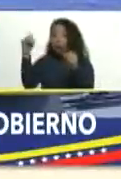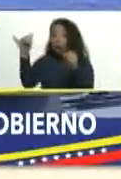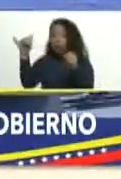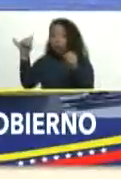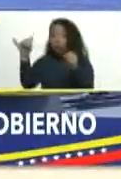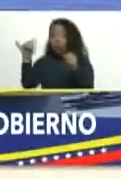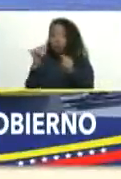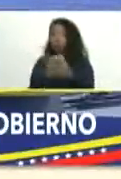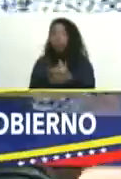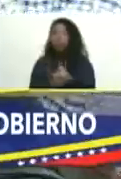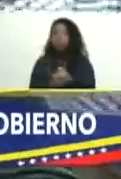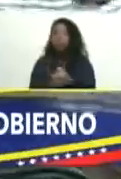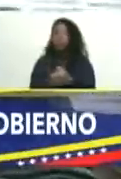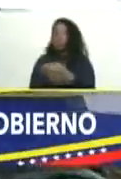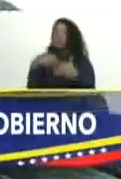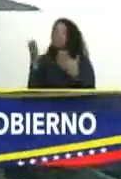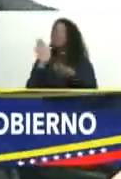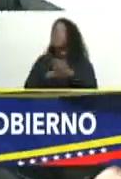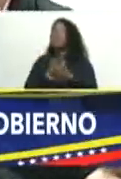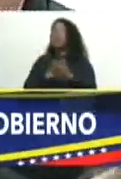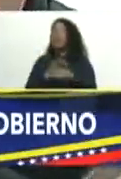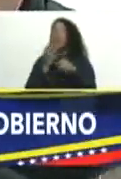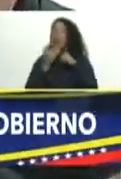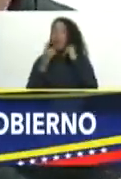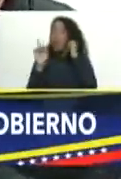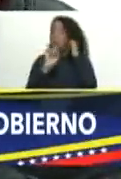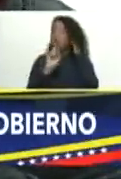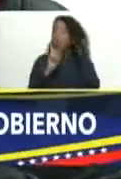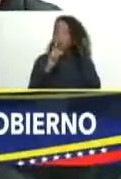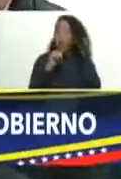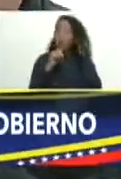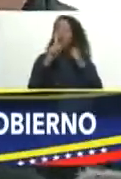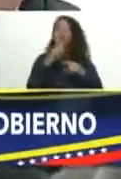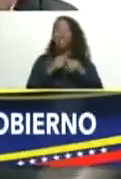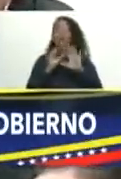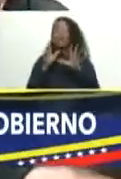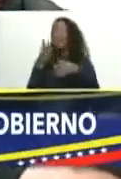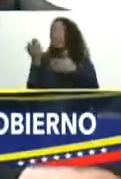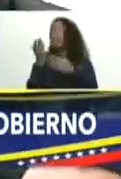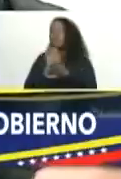¿Ah? ¿Qué hubiera pasado, Marcos Torres? Dime la verdad.